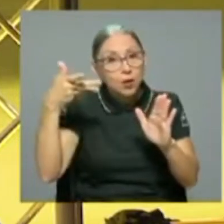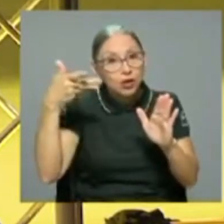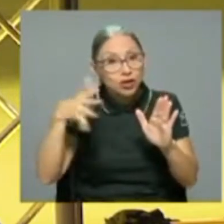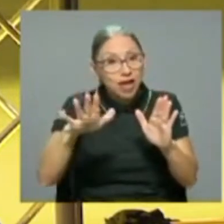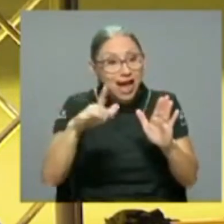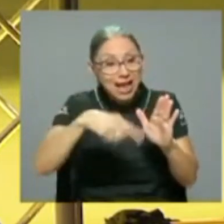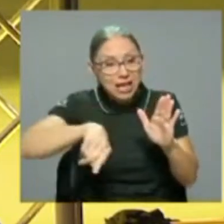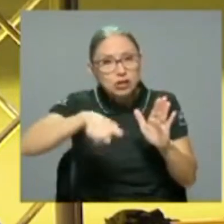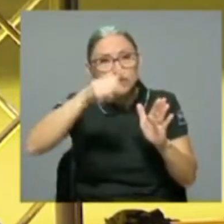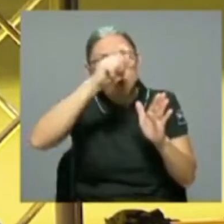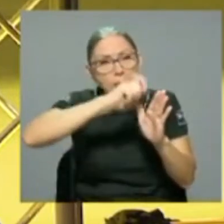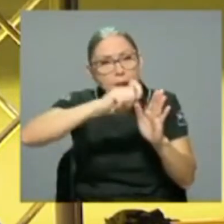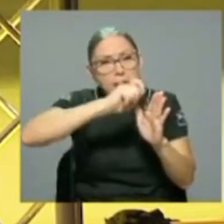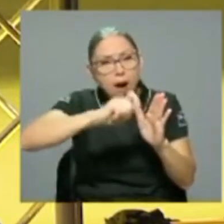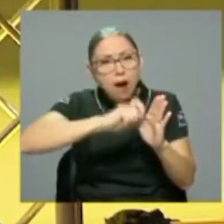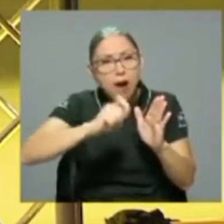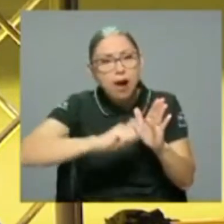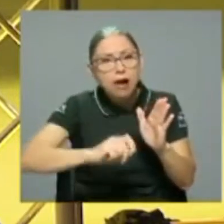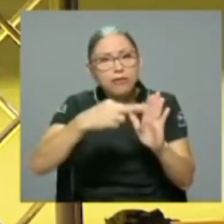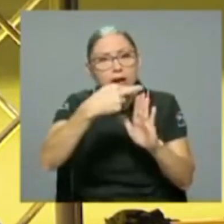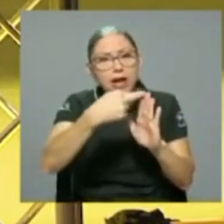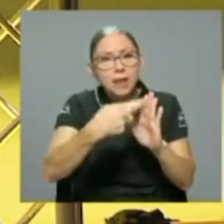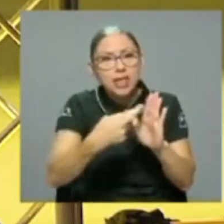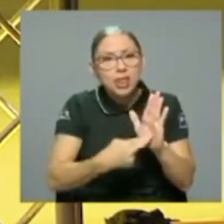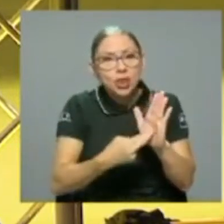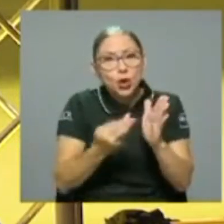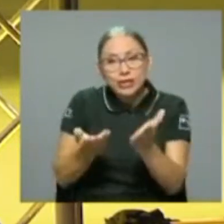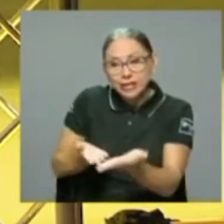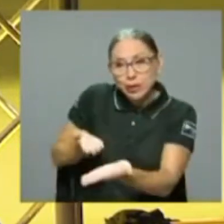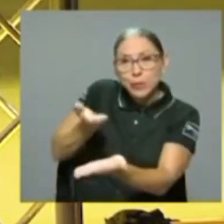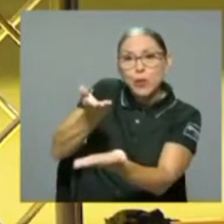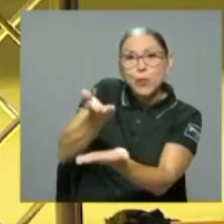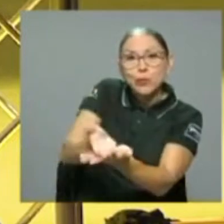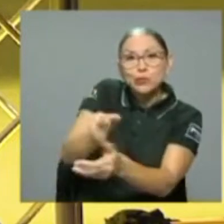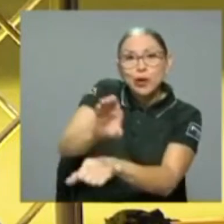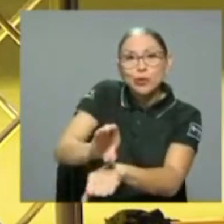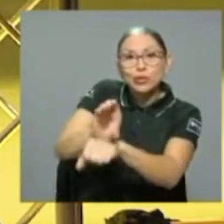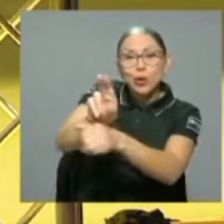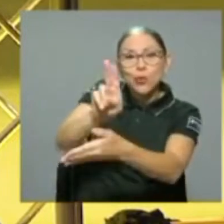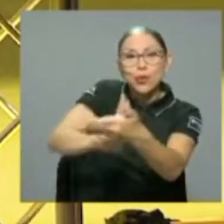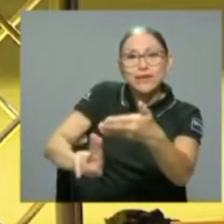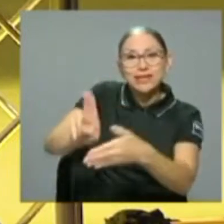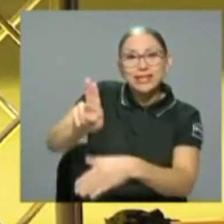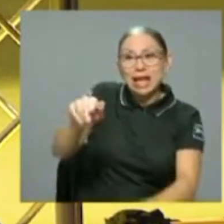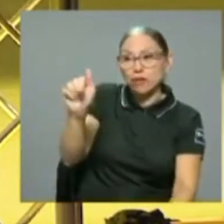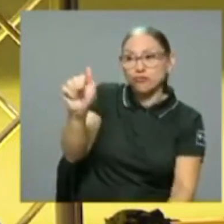su reglamento y se lo propuso al Consejo Universitario, el Consejo Universitario